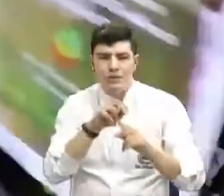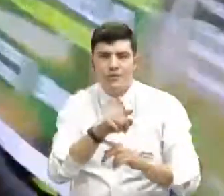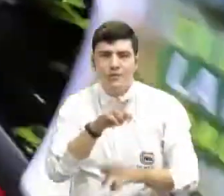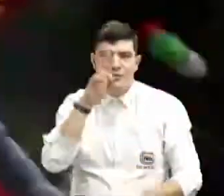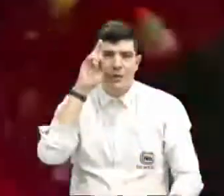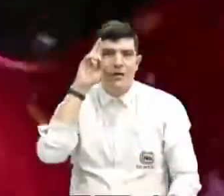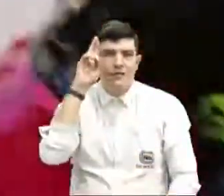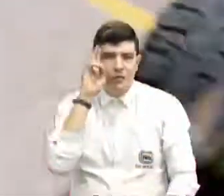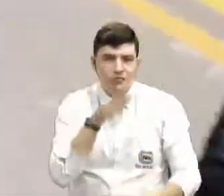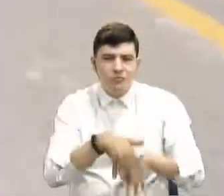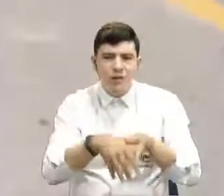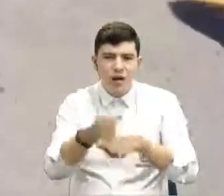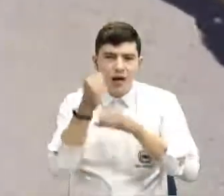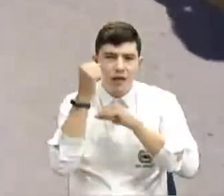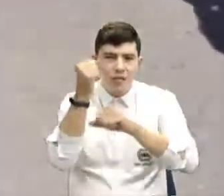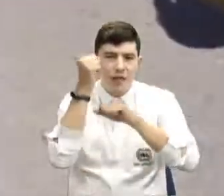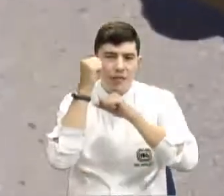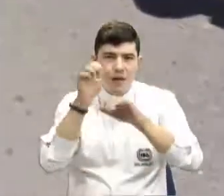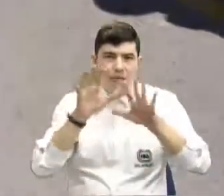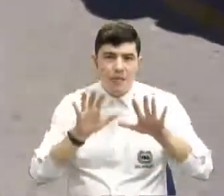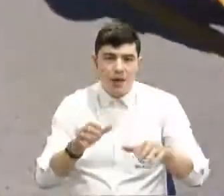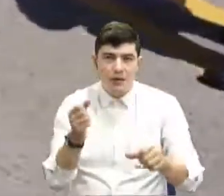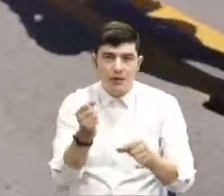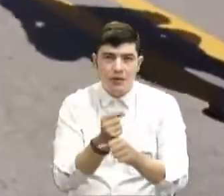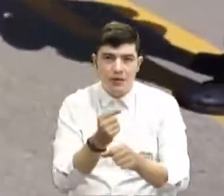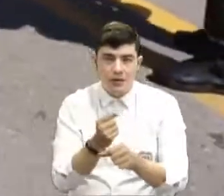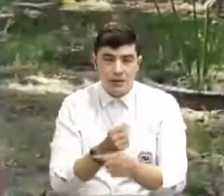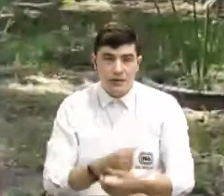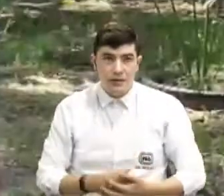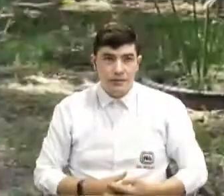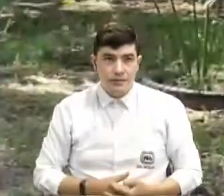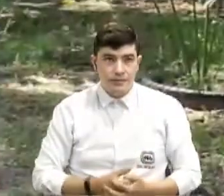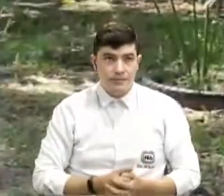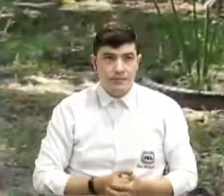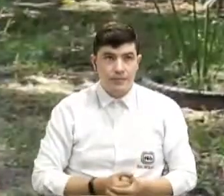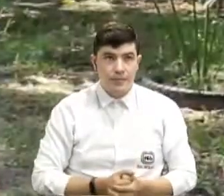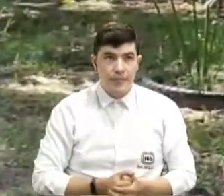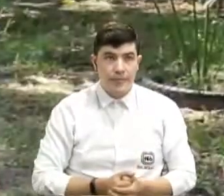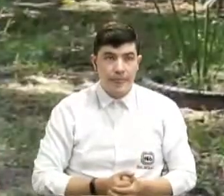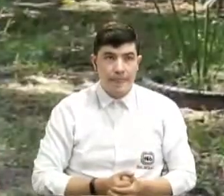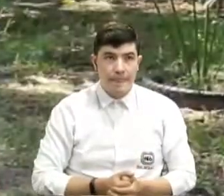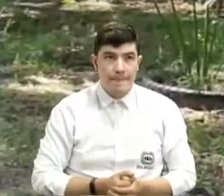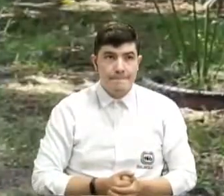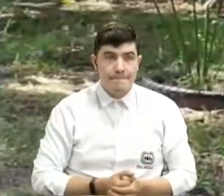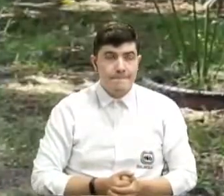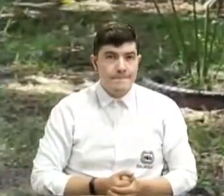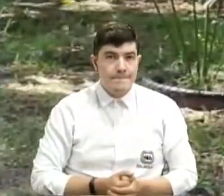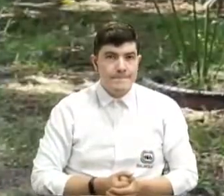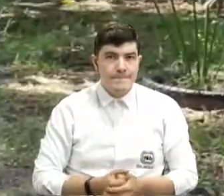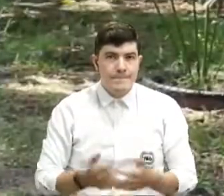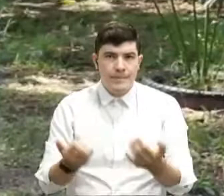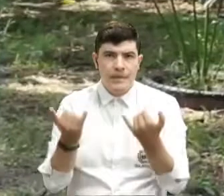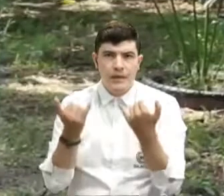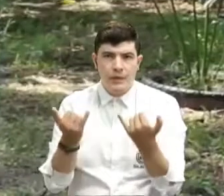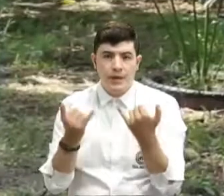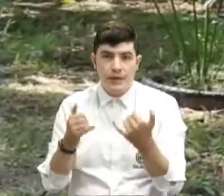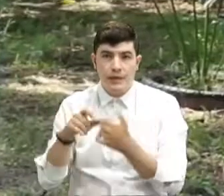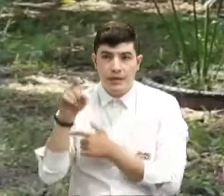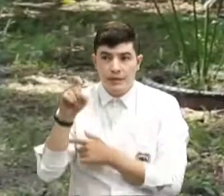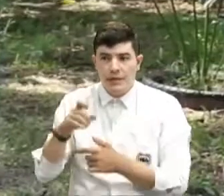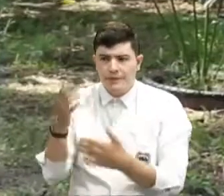convocado por la Central Unitaria de Trabajadores y FECODE. Infortunadamente tenemos que sumarle una razón muy